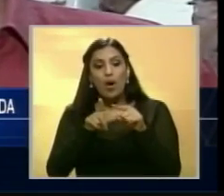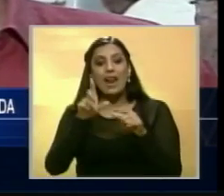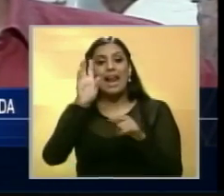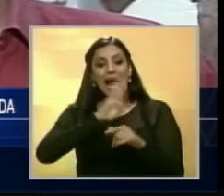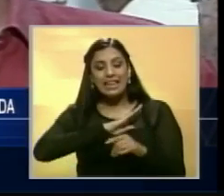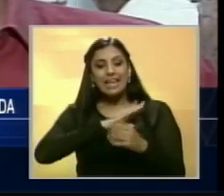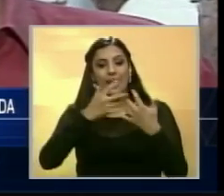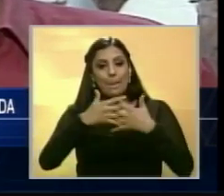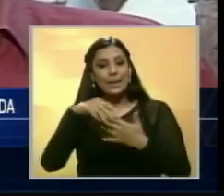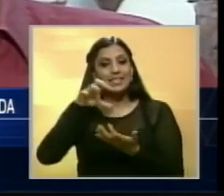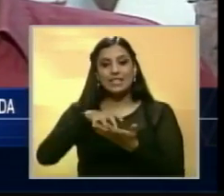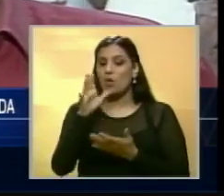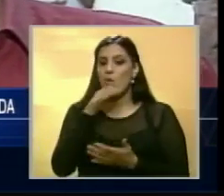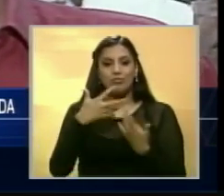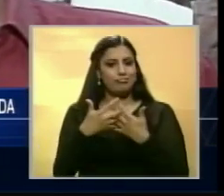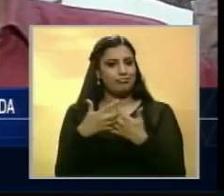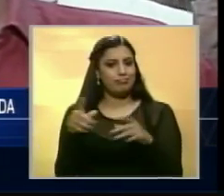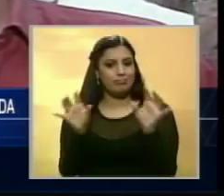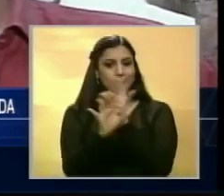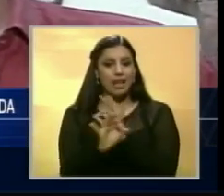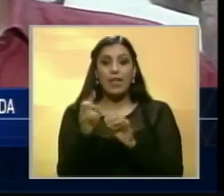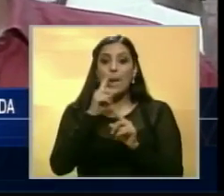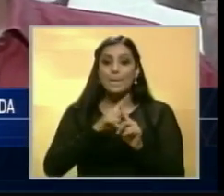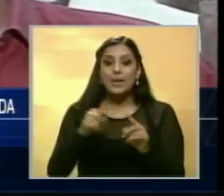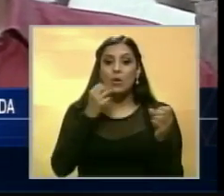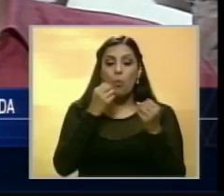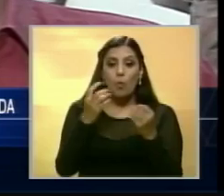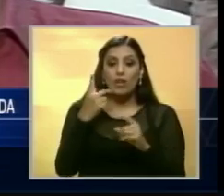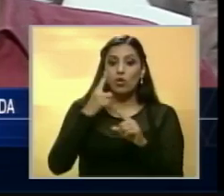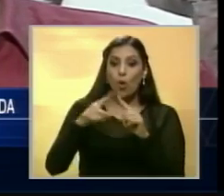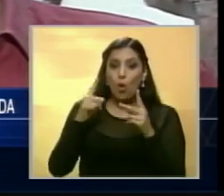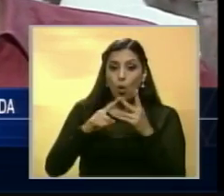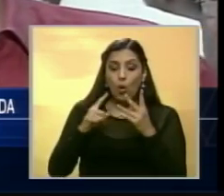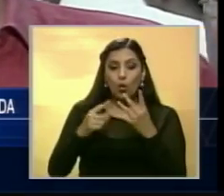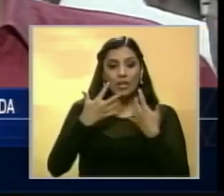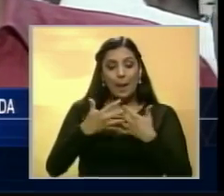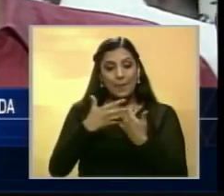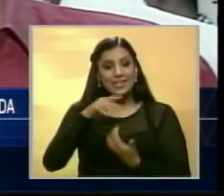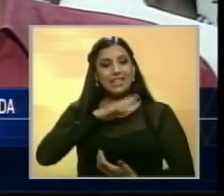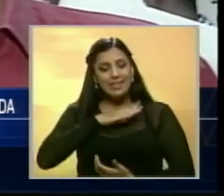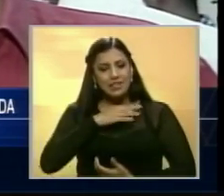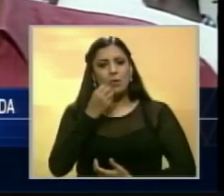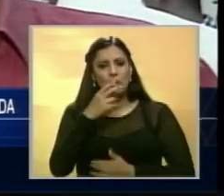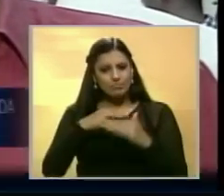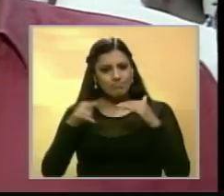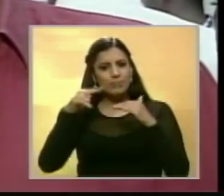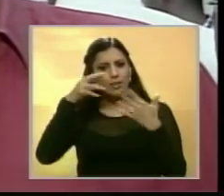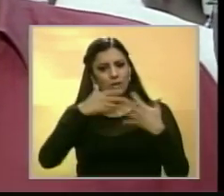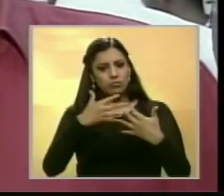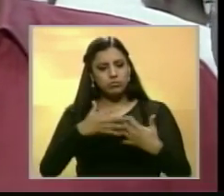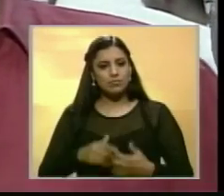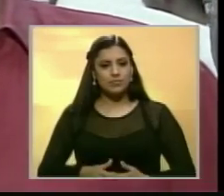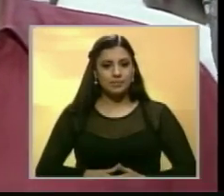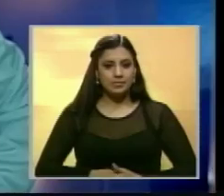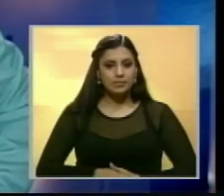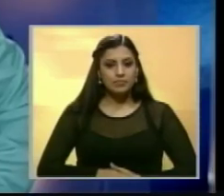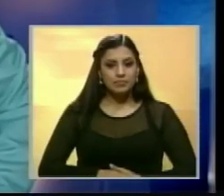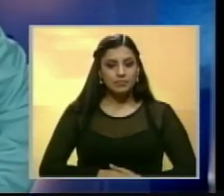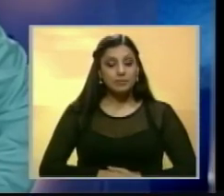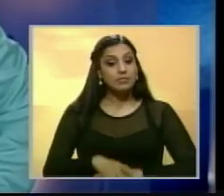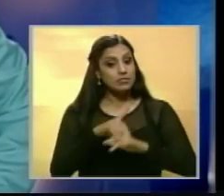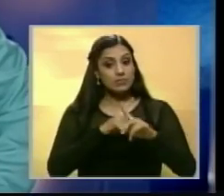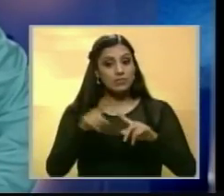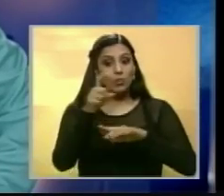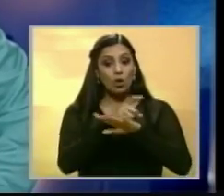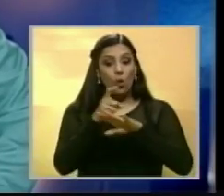empresas del Estado que no están produciendo. Sin embargo, aseguró que otras empresas están en muy buenos niveles de producción.